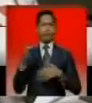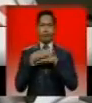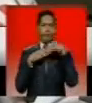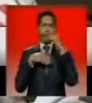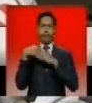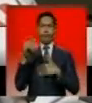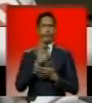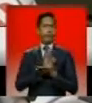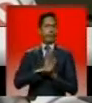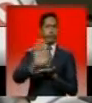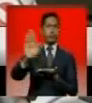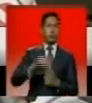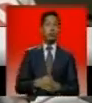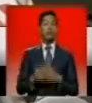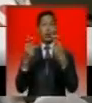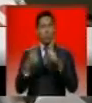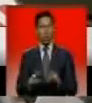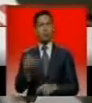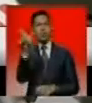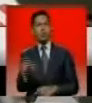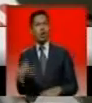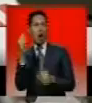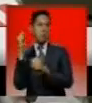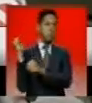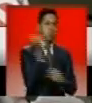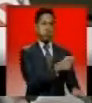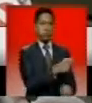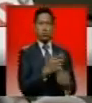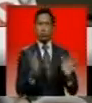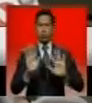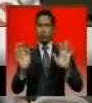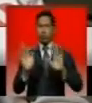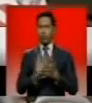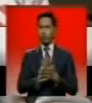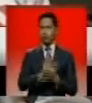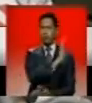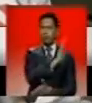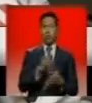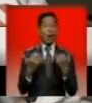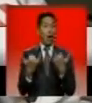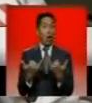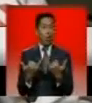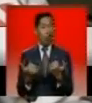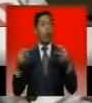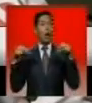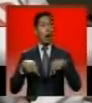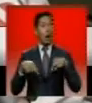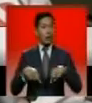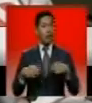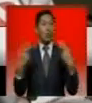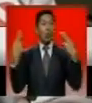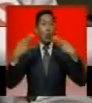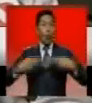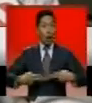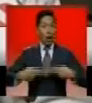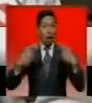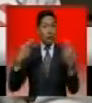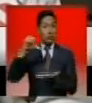rechazamos también la agresión, porque yo creo que hoy, más que nunca, Guaquillas, los